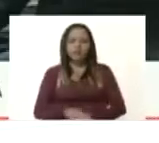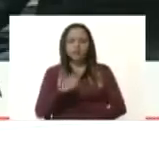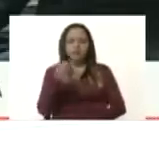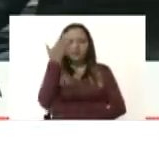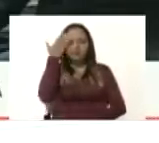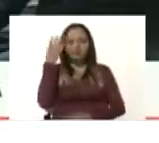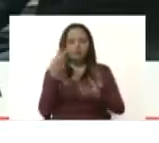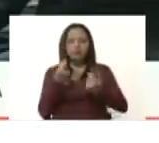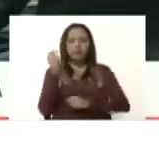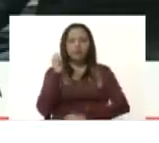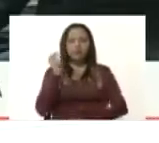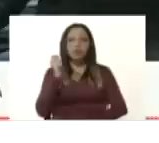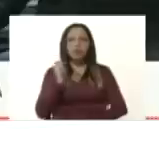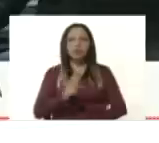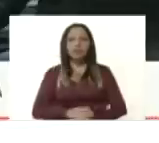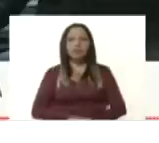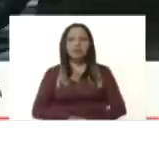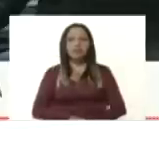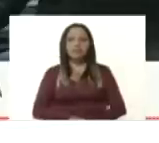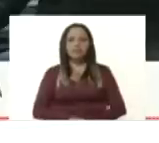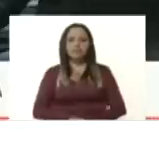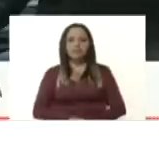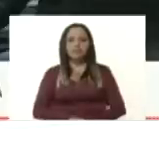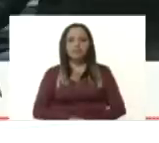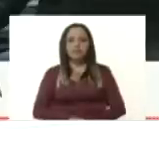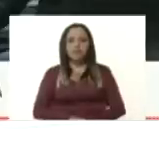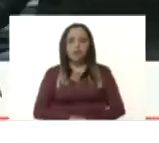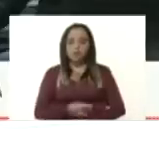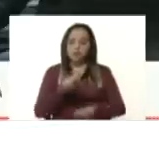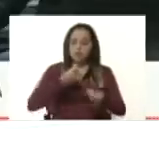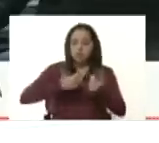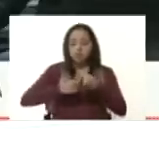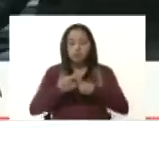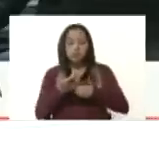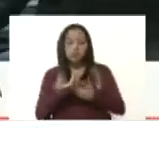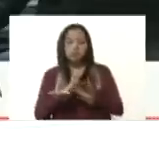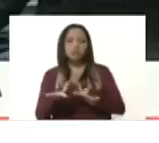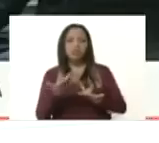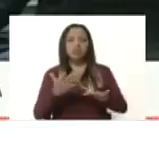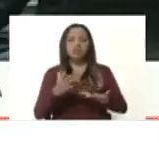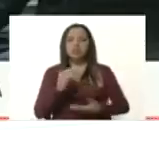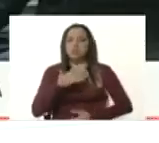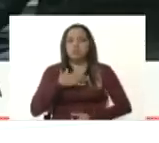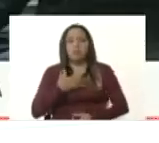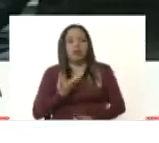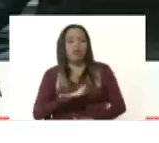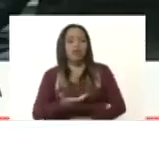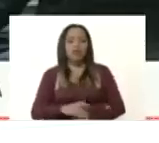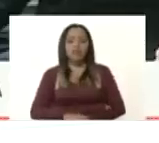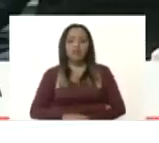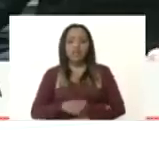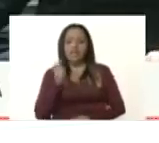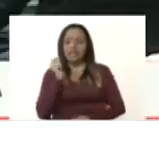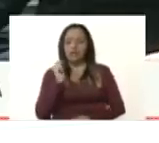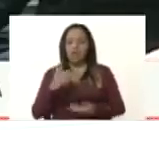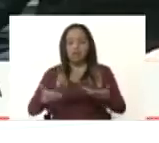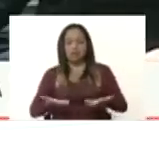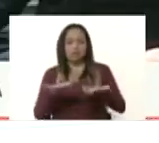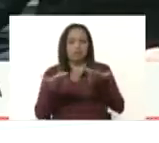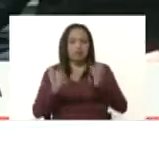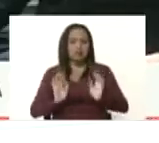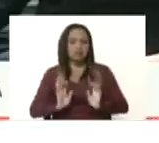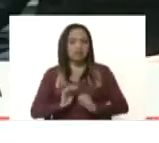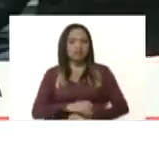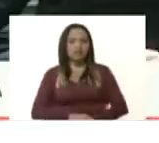teorías. El sustento líquido y monetario, el sustento, las teorías que surgen, pues,